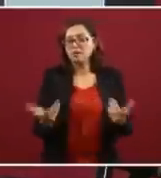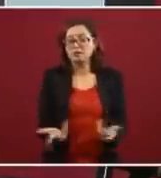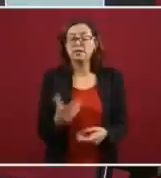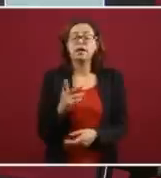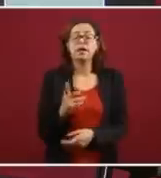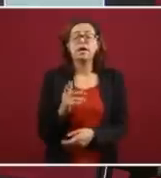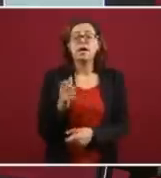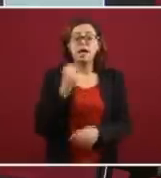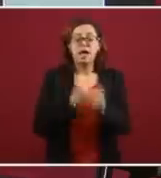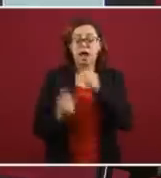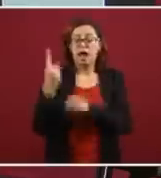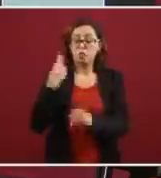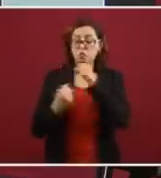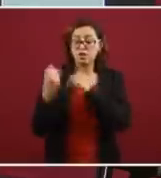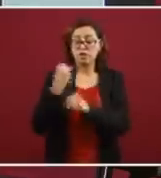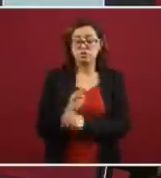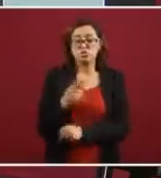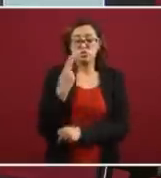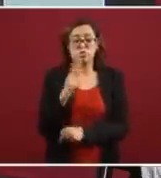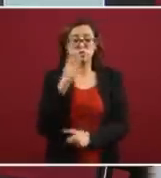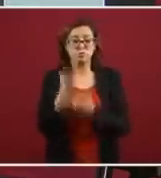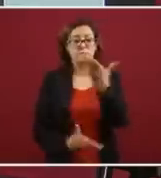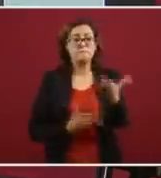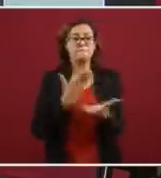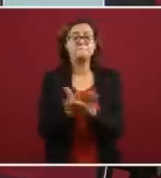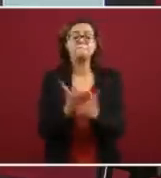Plan Nacional de Paz y Seguridad